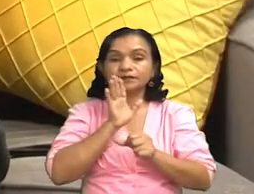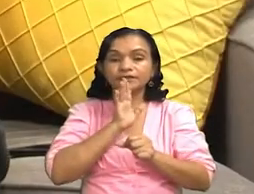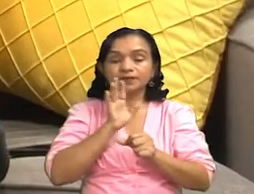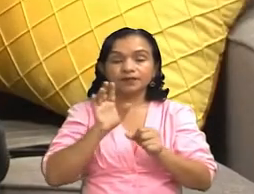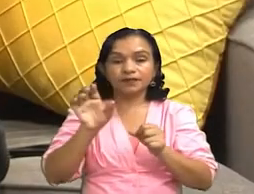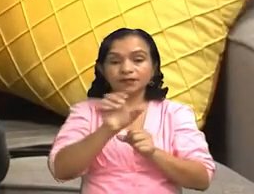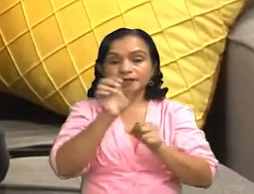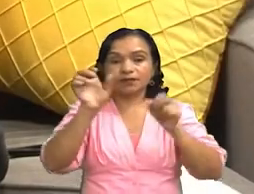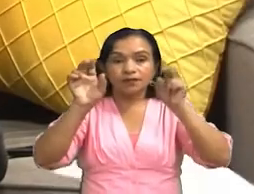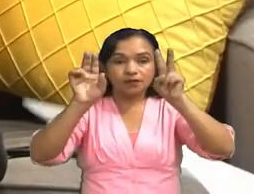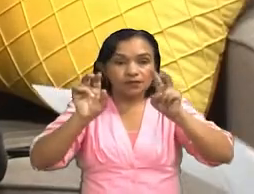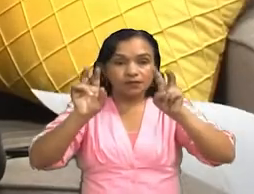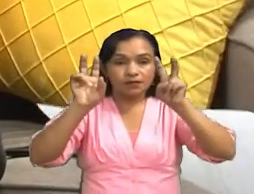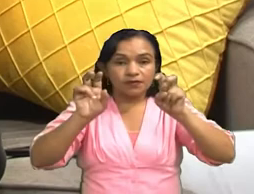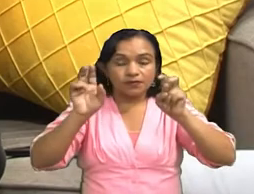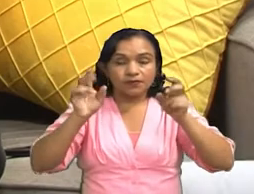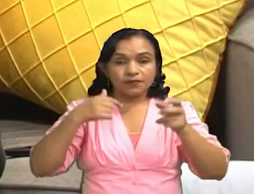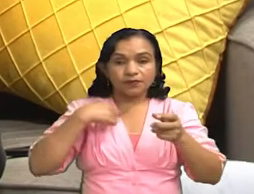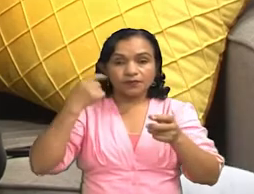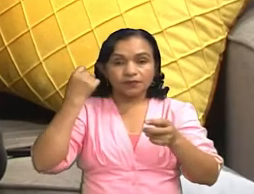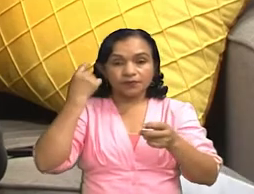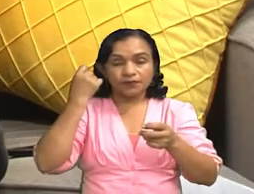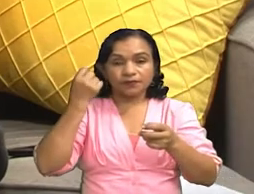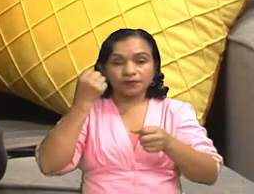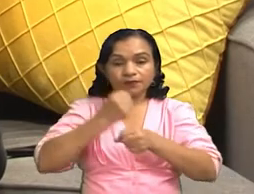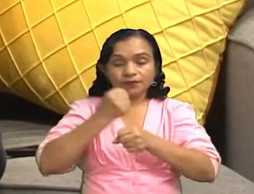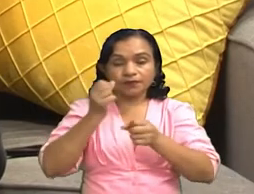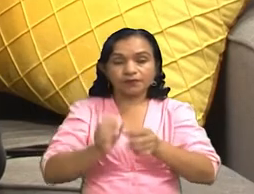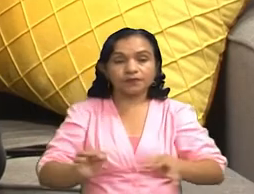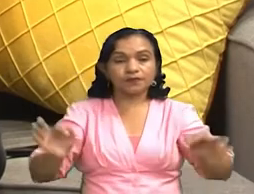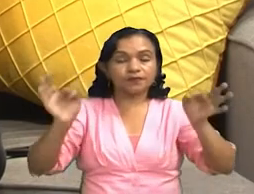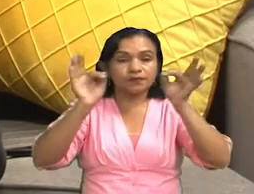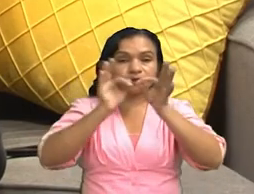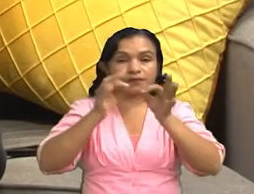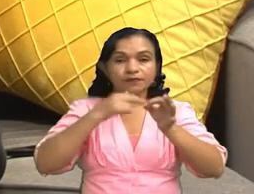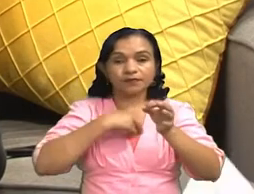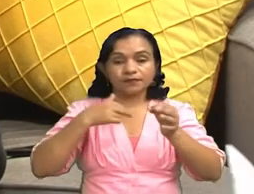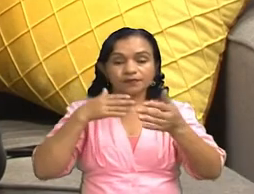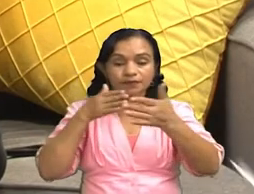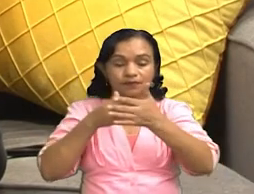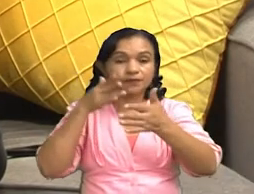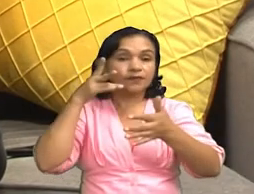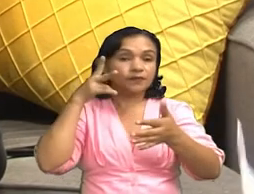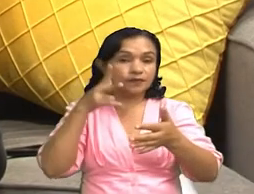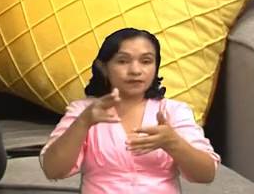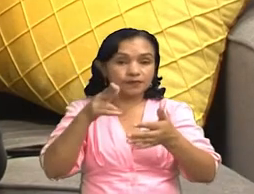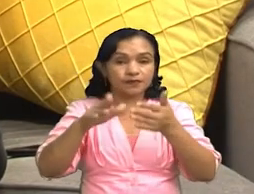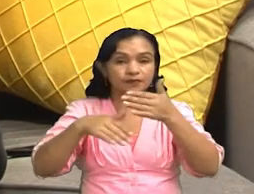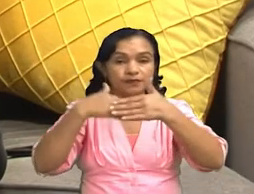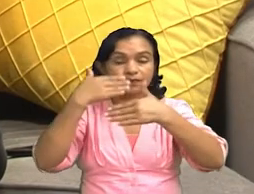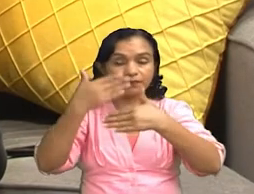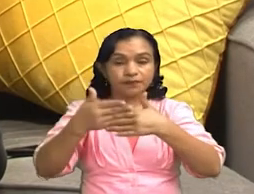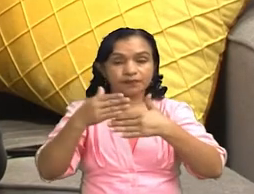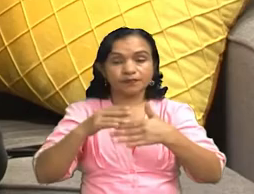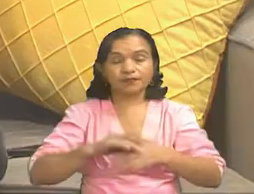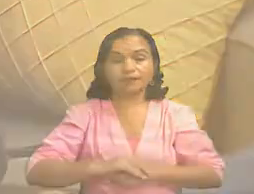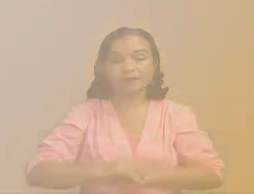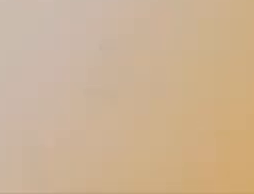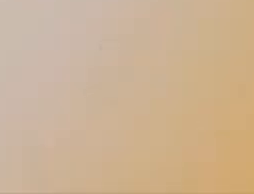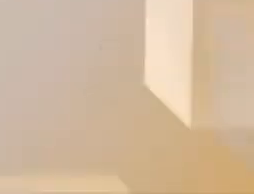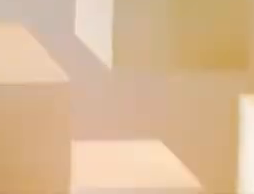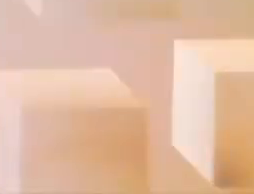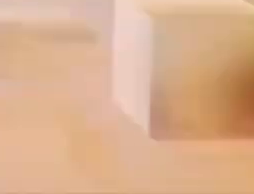esos otros temas porque entiendo que hay un trabajo bastante importante realizado. Tenemos que hacer una breve pausa, pero ya volvemos.